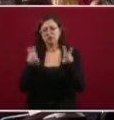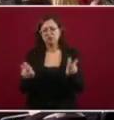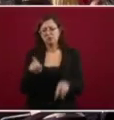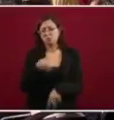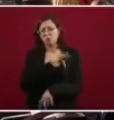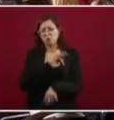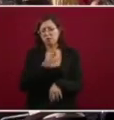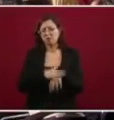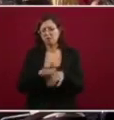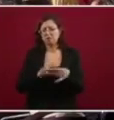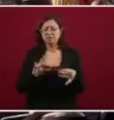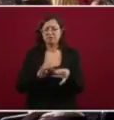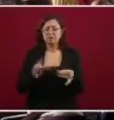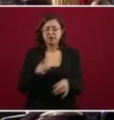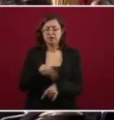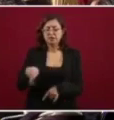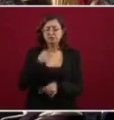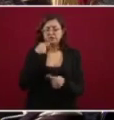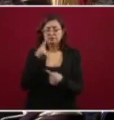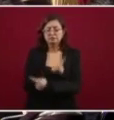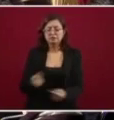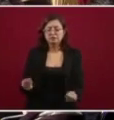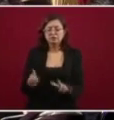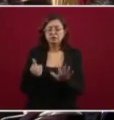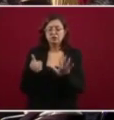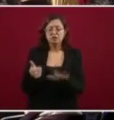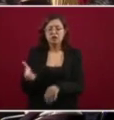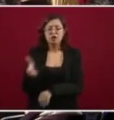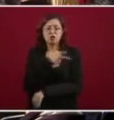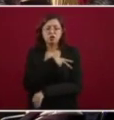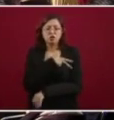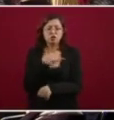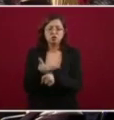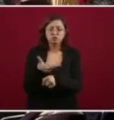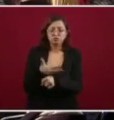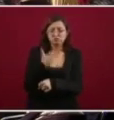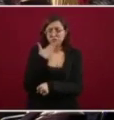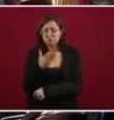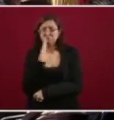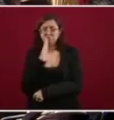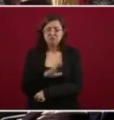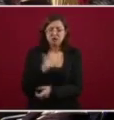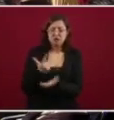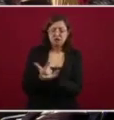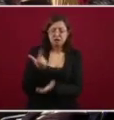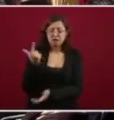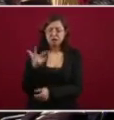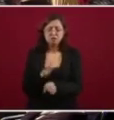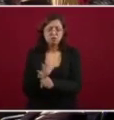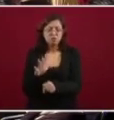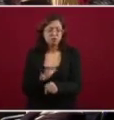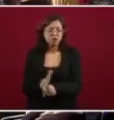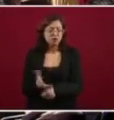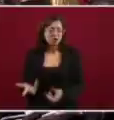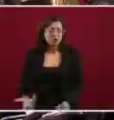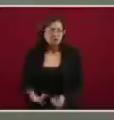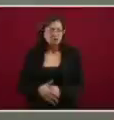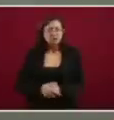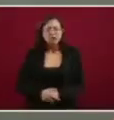aclarar los 6 menores que resultaron lesionados, en qué condición se encuentran, cuál es la gravedad de sus heridas. Y